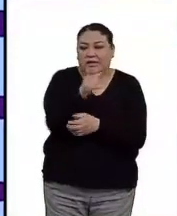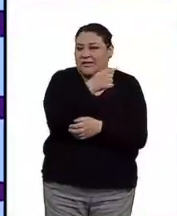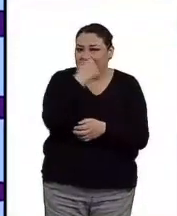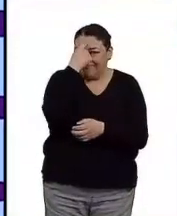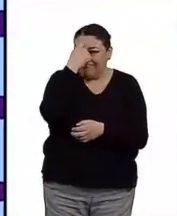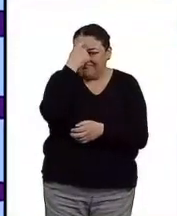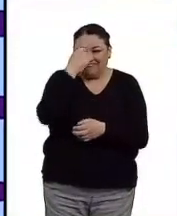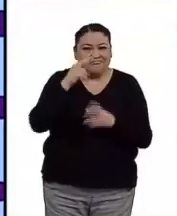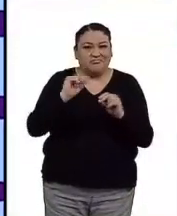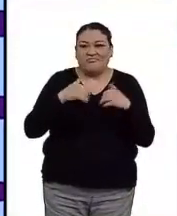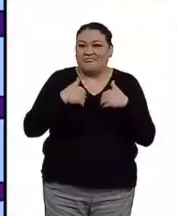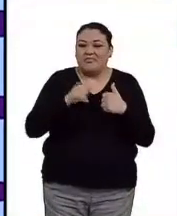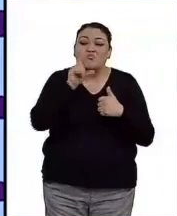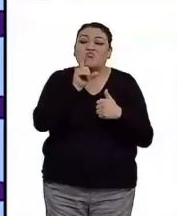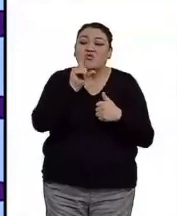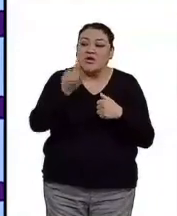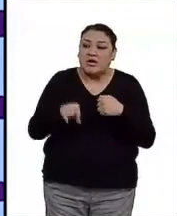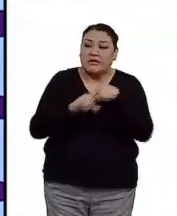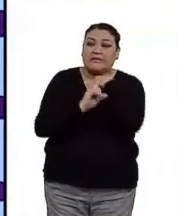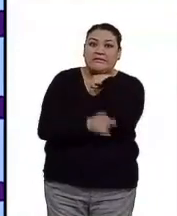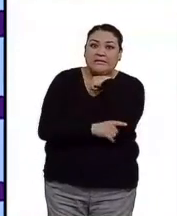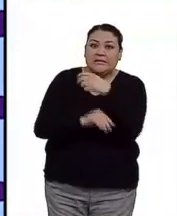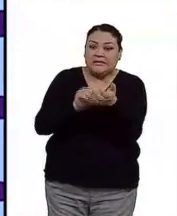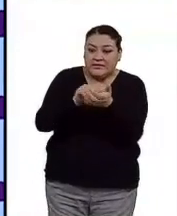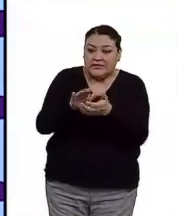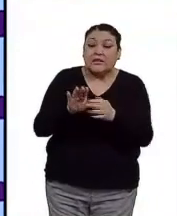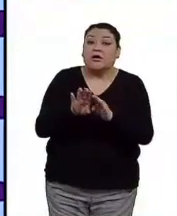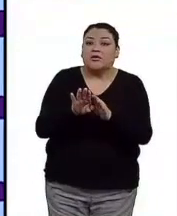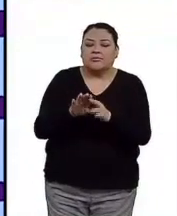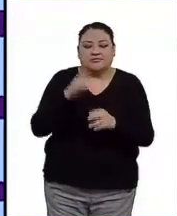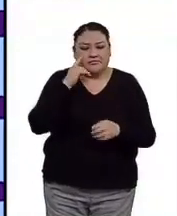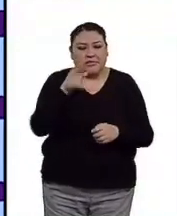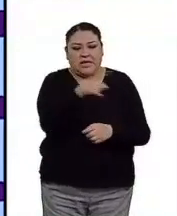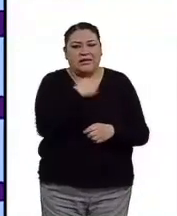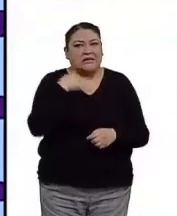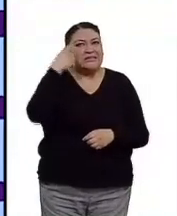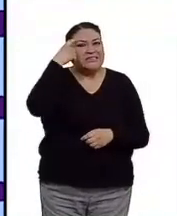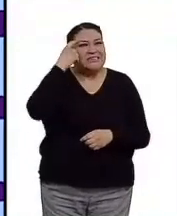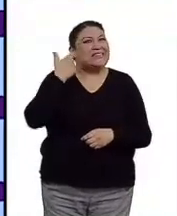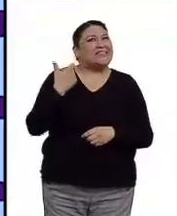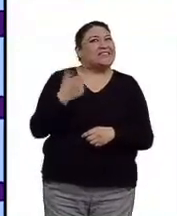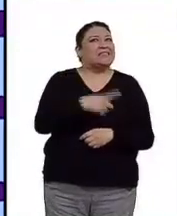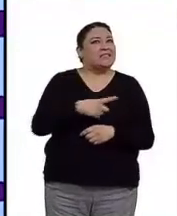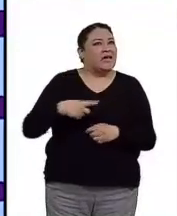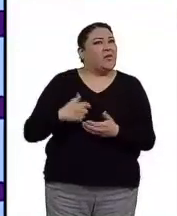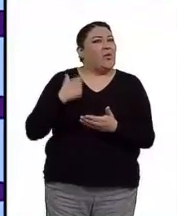equivocadas al despedir a una mujer, porque, número uno, se habla siempre del costo económico